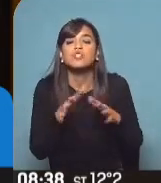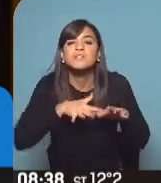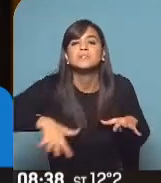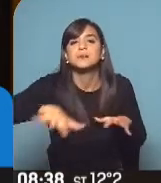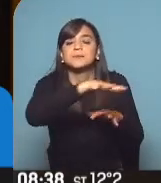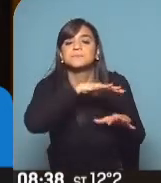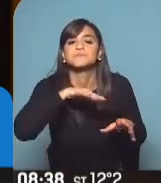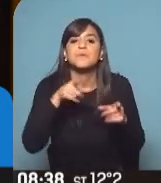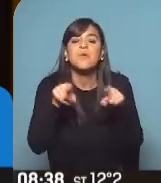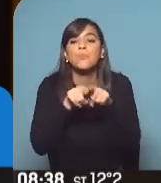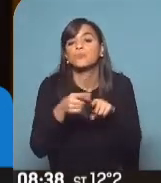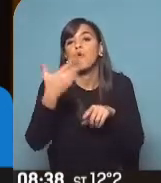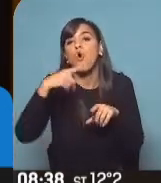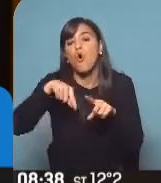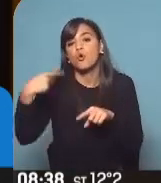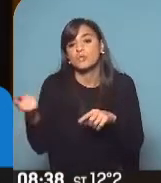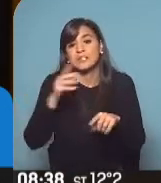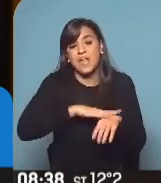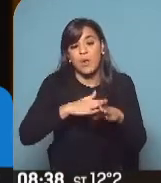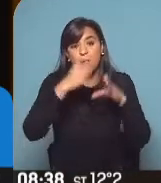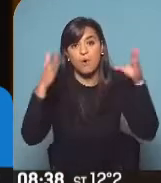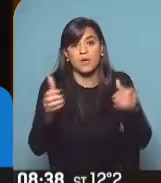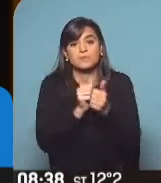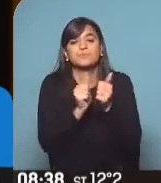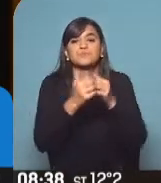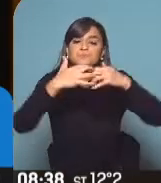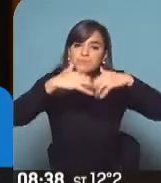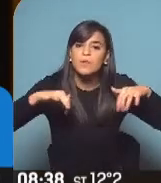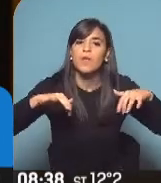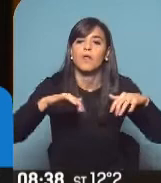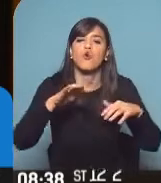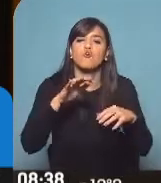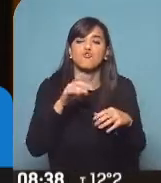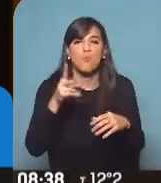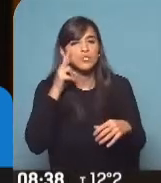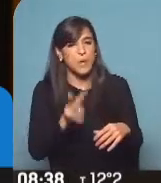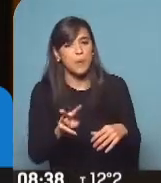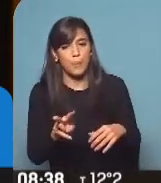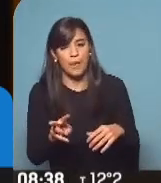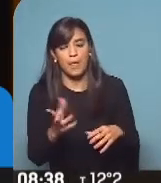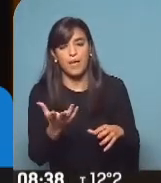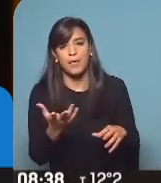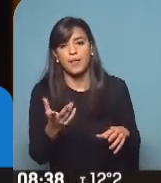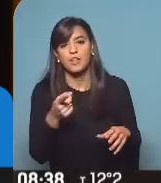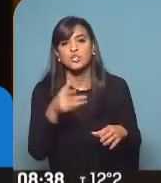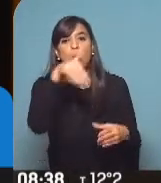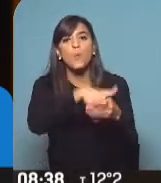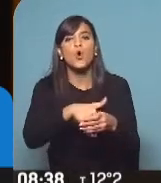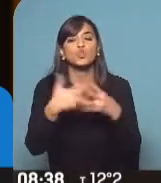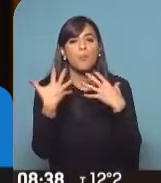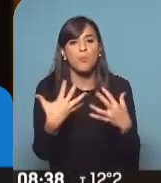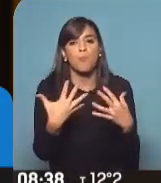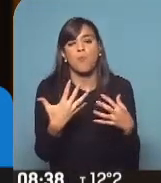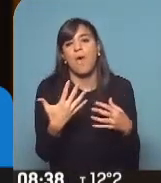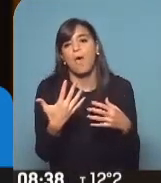quizás en otras épocas históricas había un corte de clase mucho más tajante y visible por el cual el voto popular iba